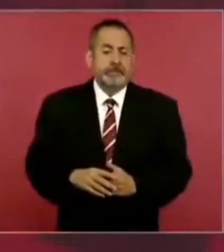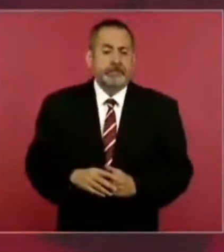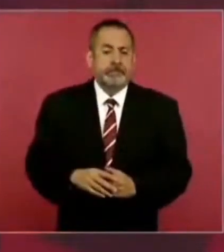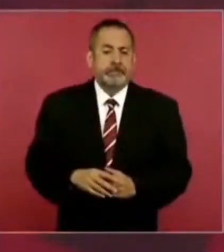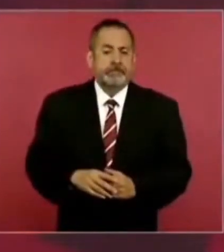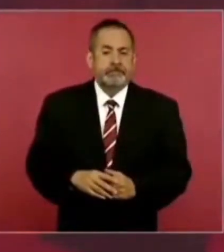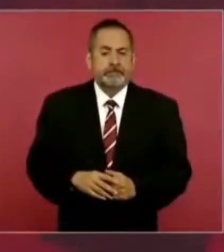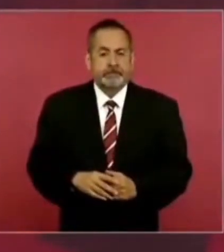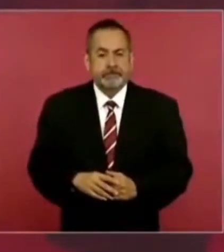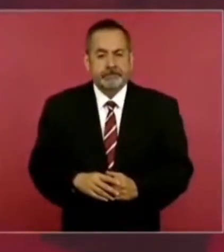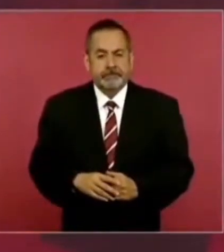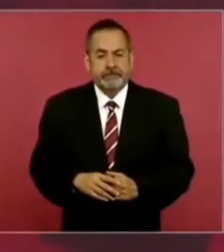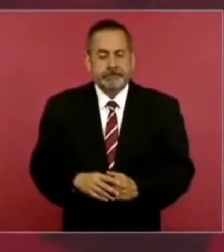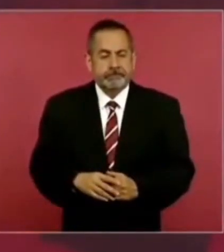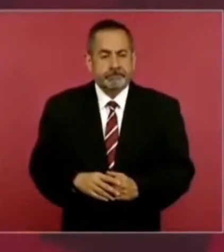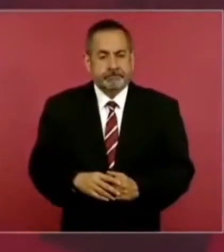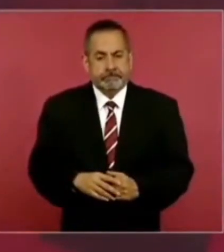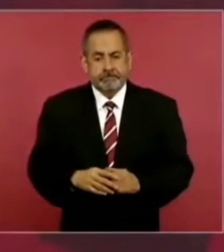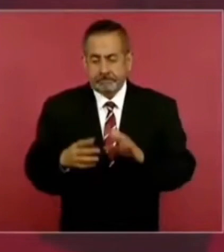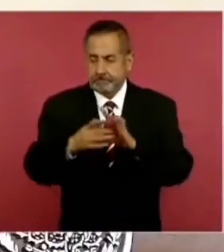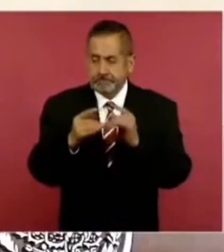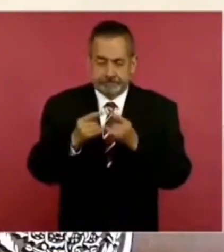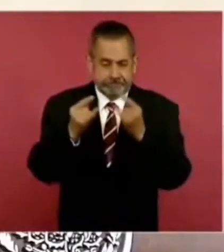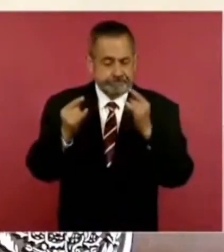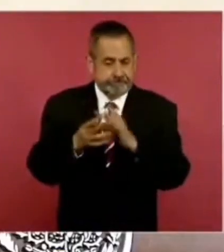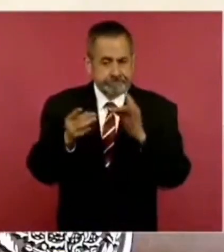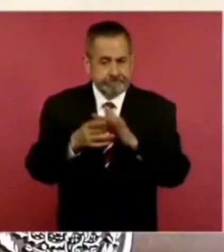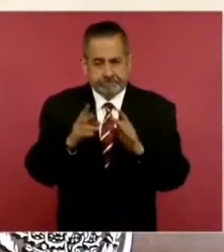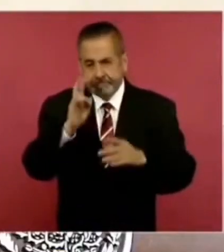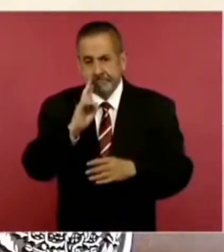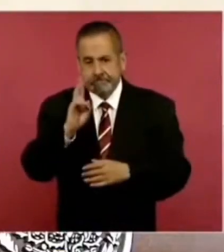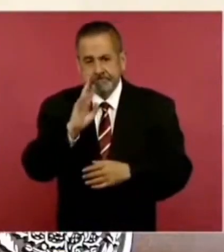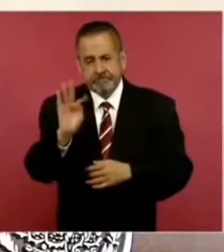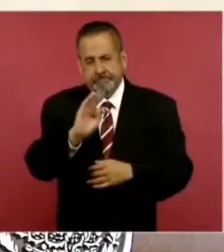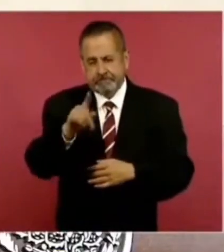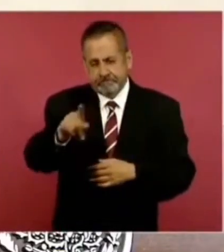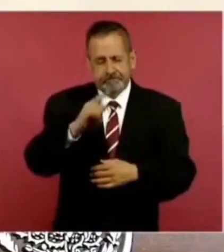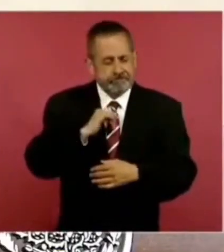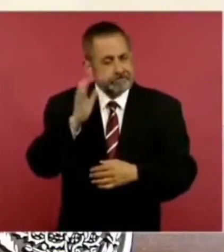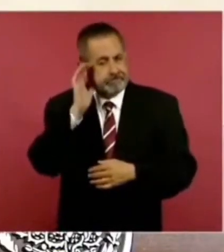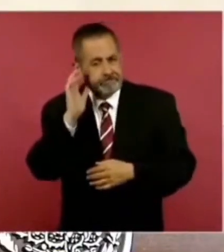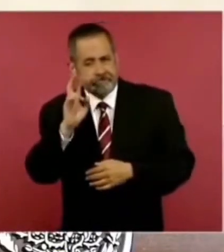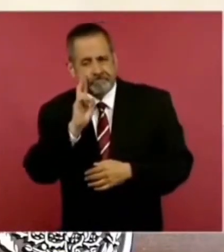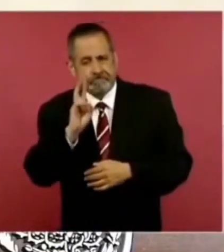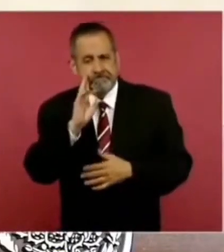Estaba narrando, y ojalá y puedan escuchar